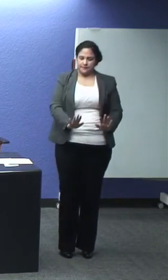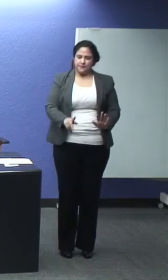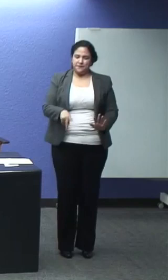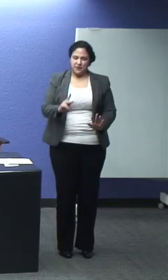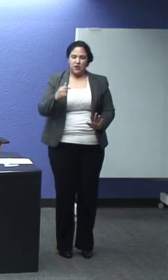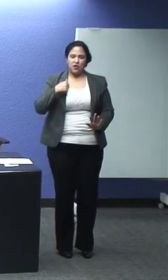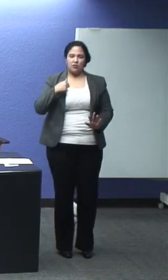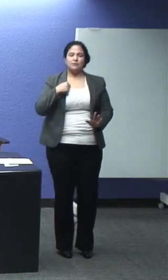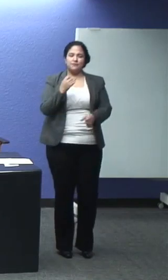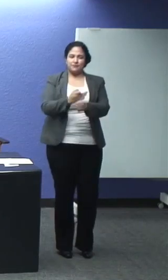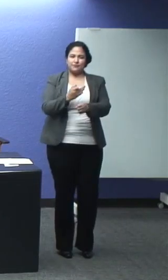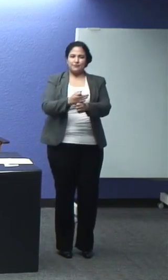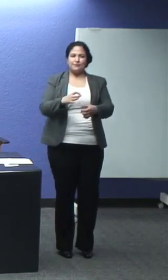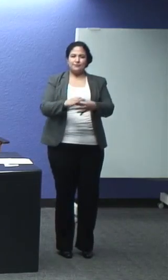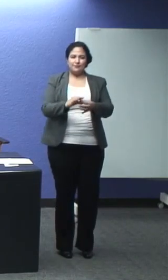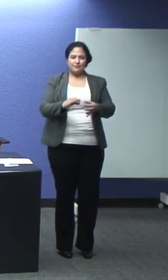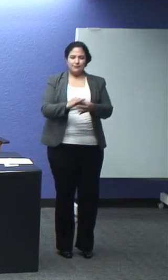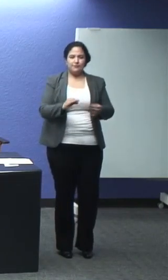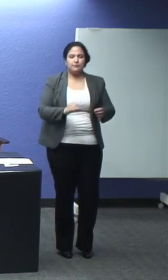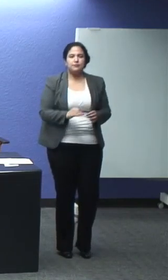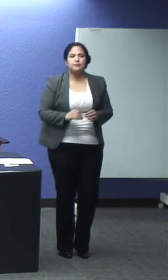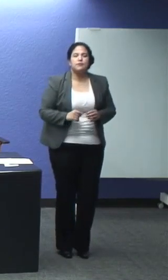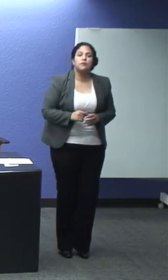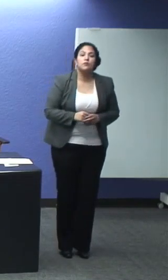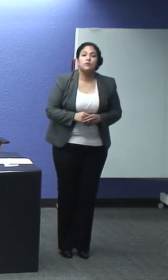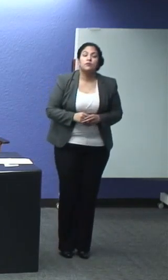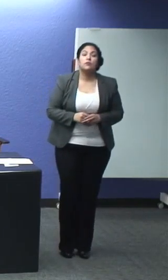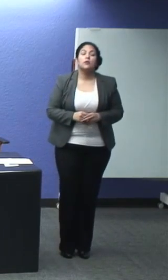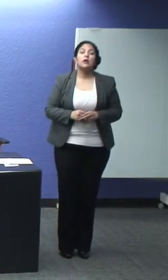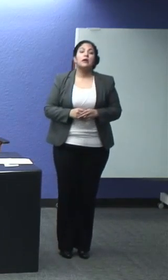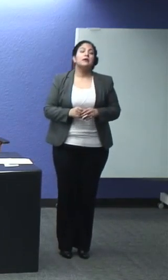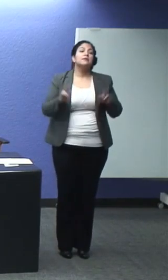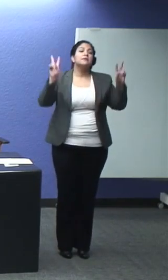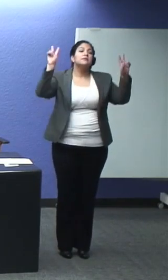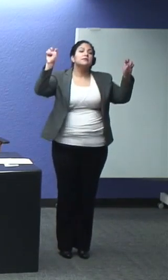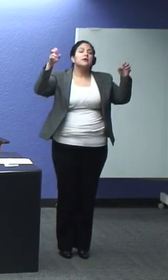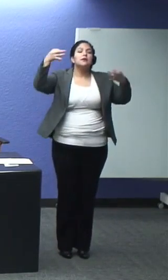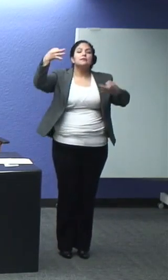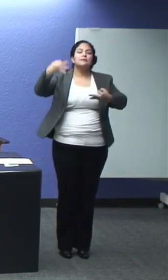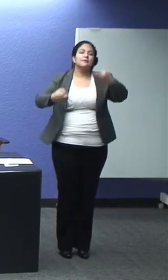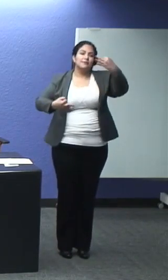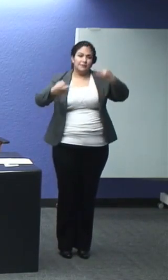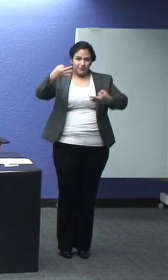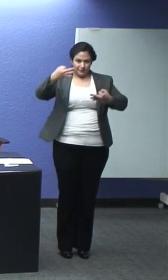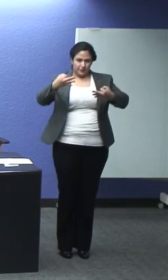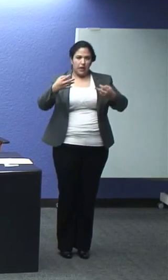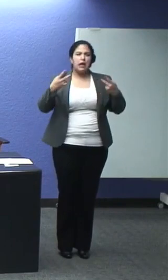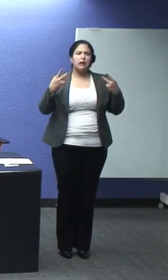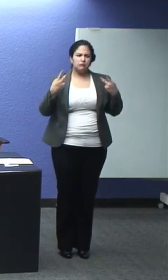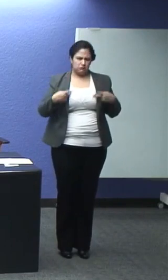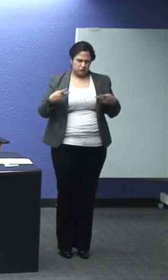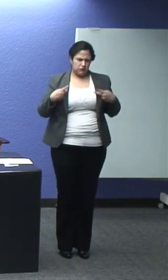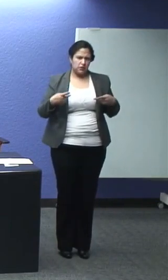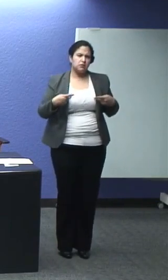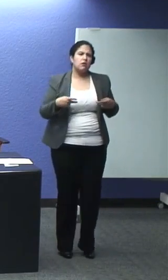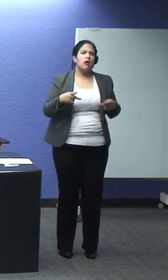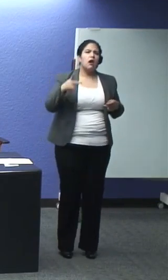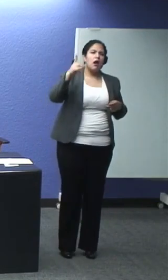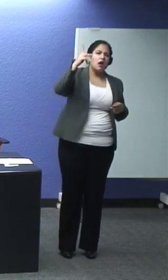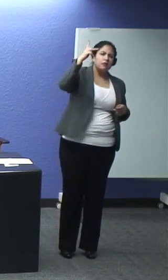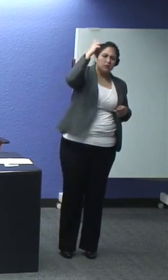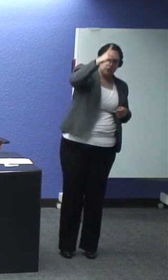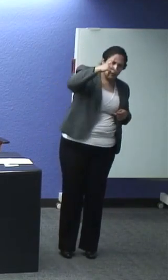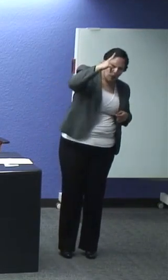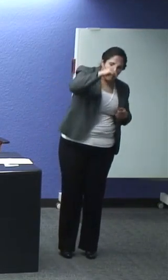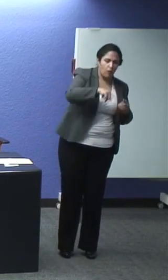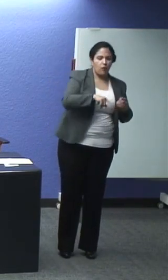es poder detenerme desde un punto de vista jurídico, si bien ha habido un punto de vista sociológico, filosófico, psicológico,